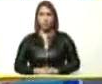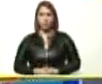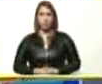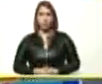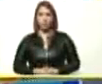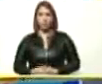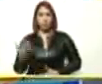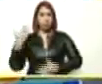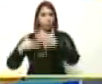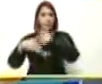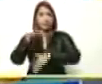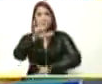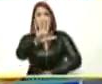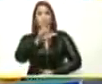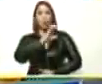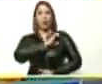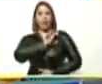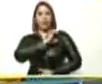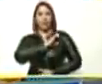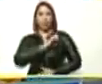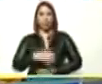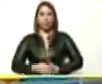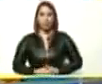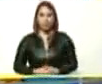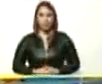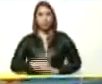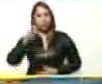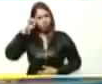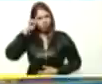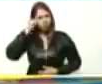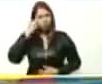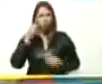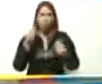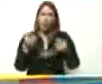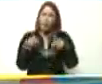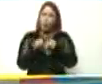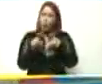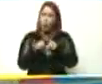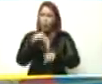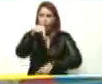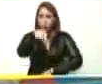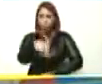aquel 5 de enero, lo recordamos como que fuera hoy,